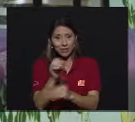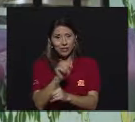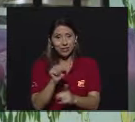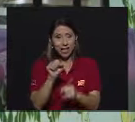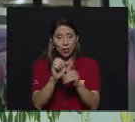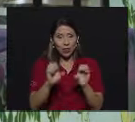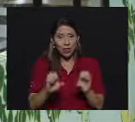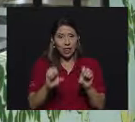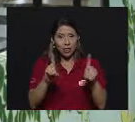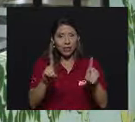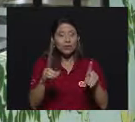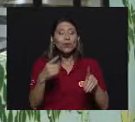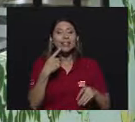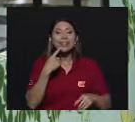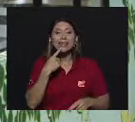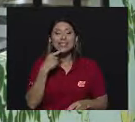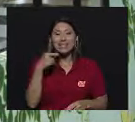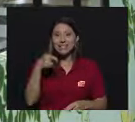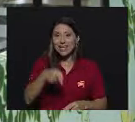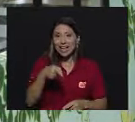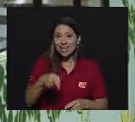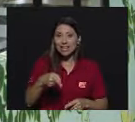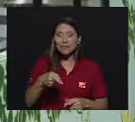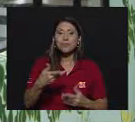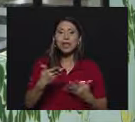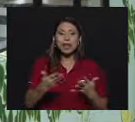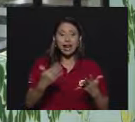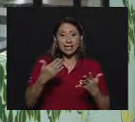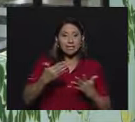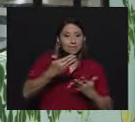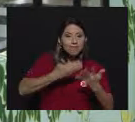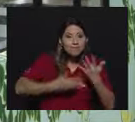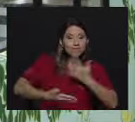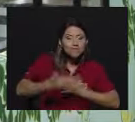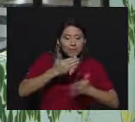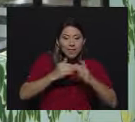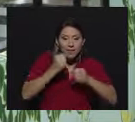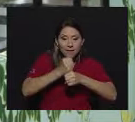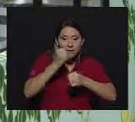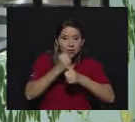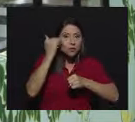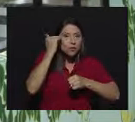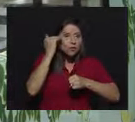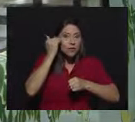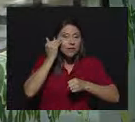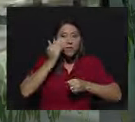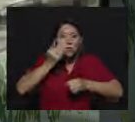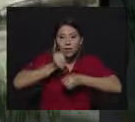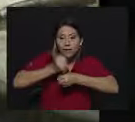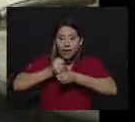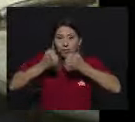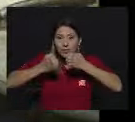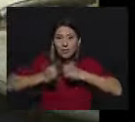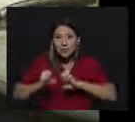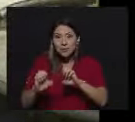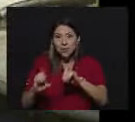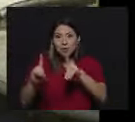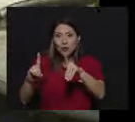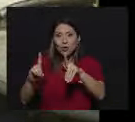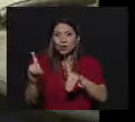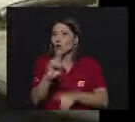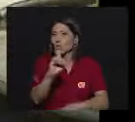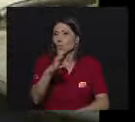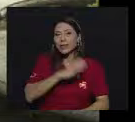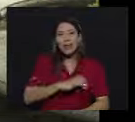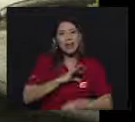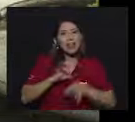educación, es que las interacciones cognitivas y la mediación pedagógica no es de la calidad esperada